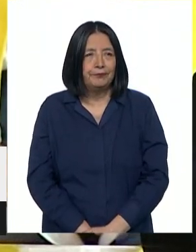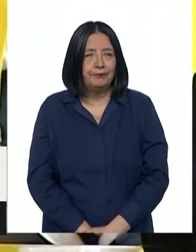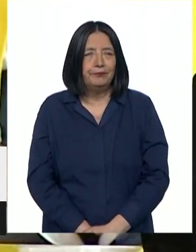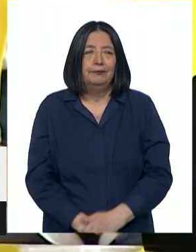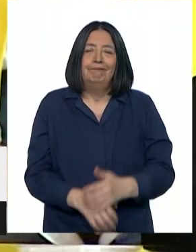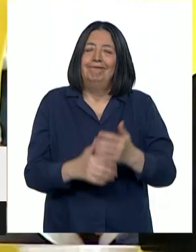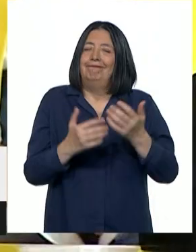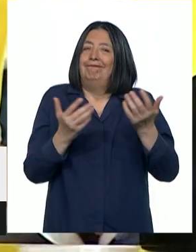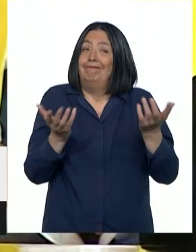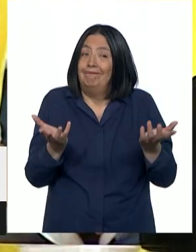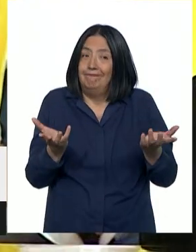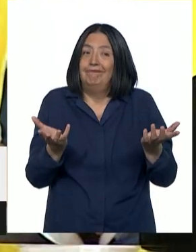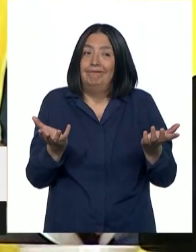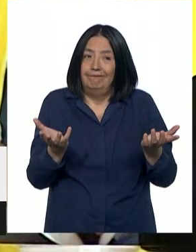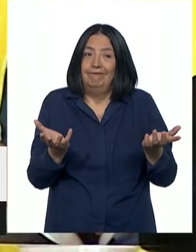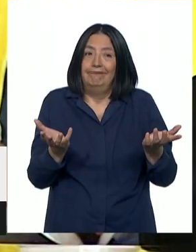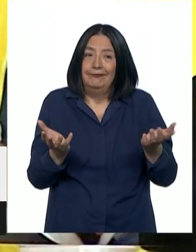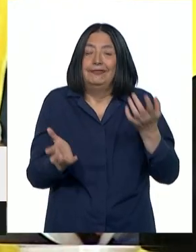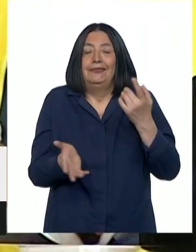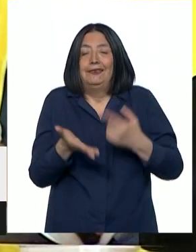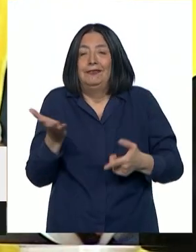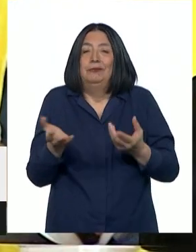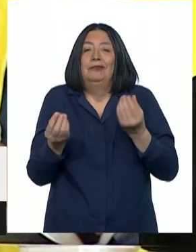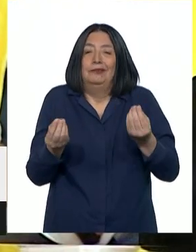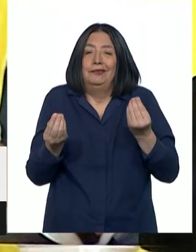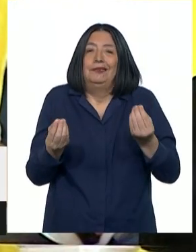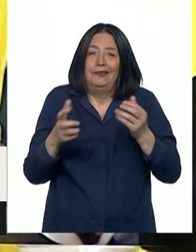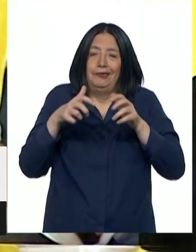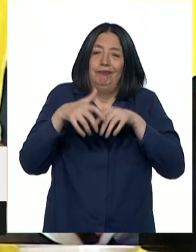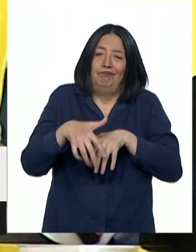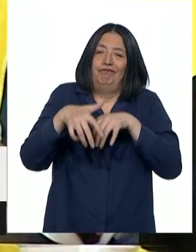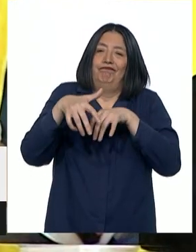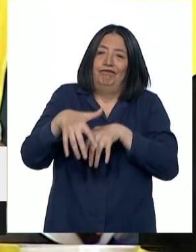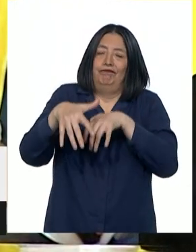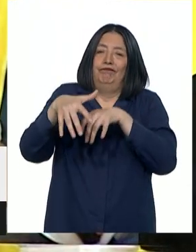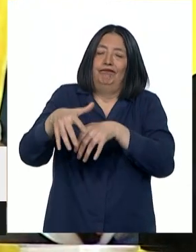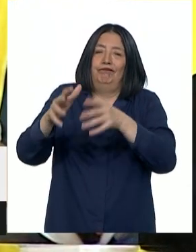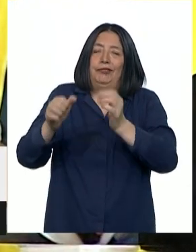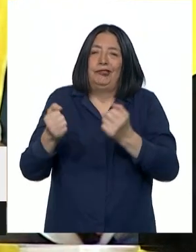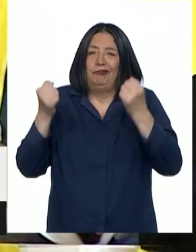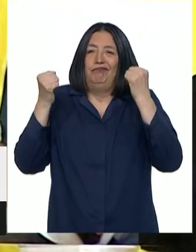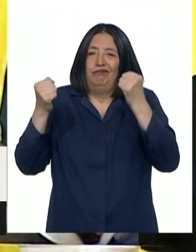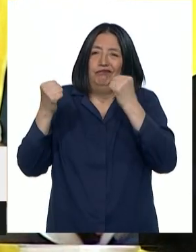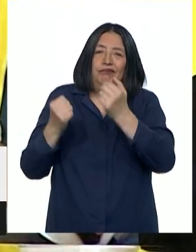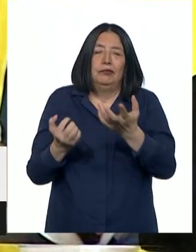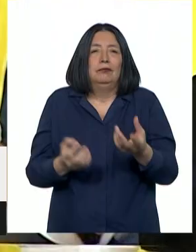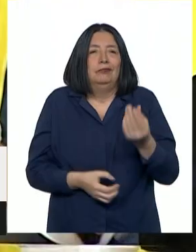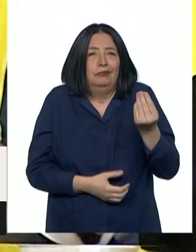Y entonces, ¿a qué se deben las marchas de protesta?